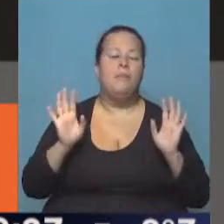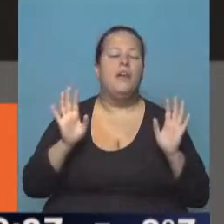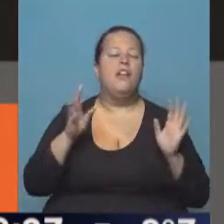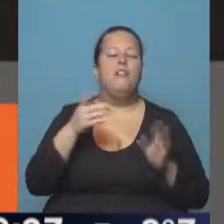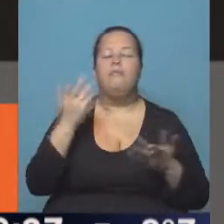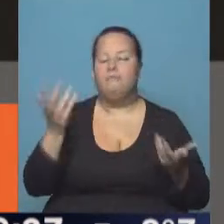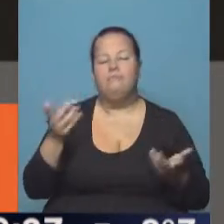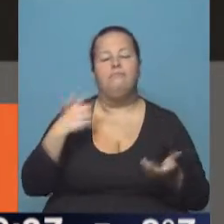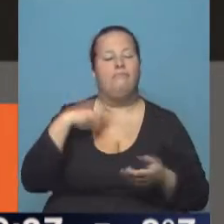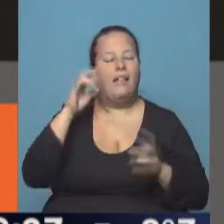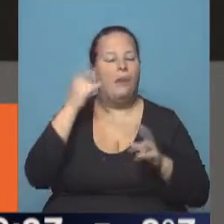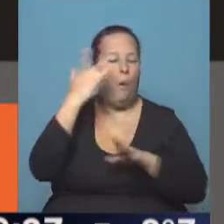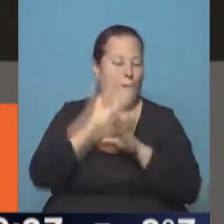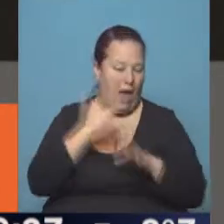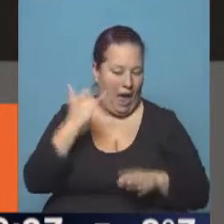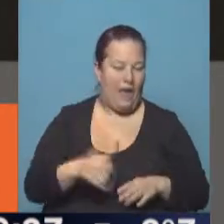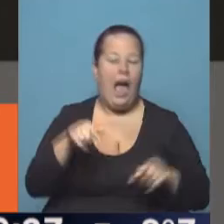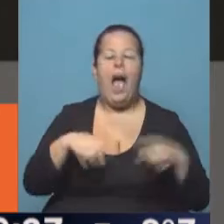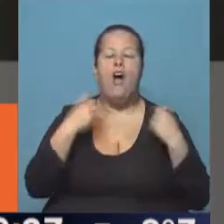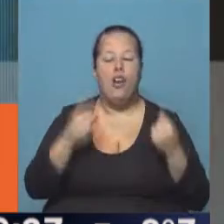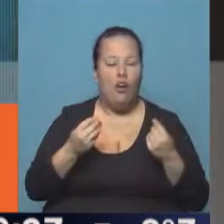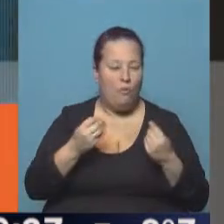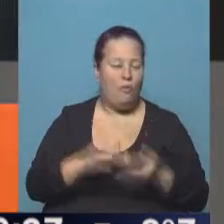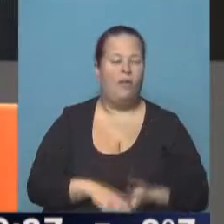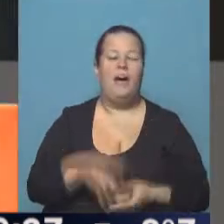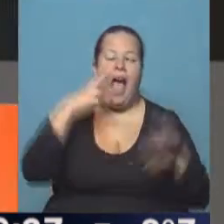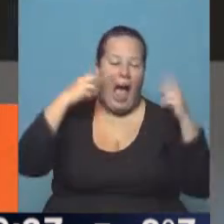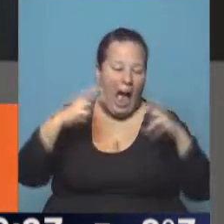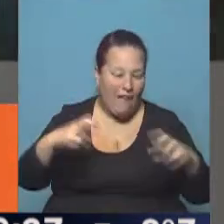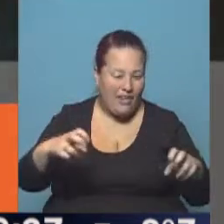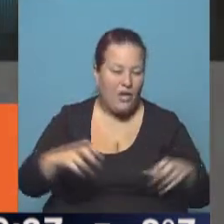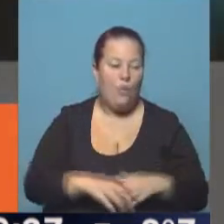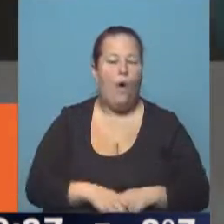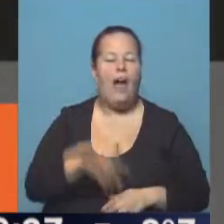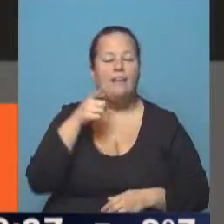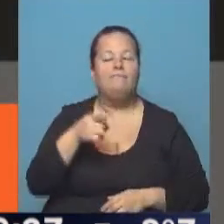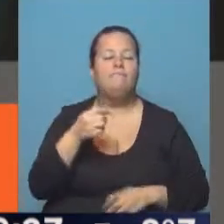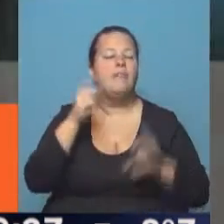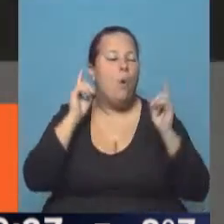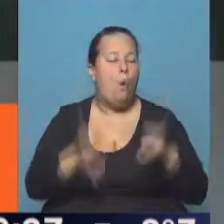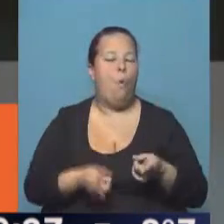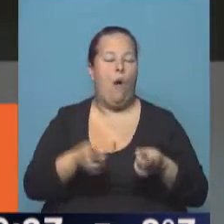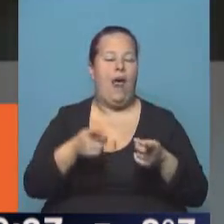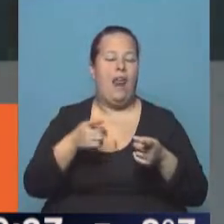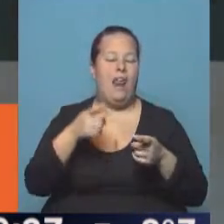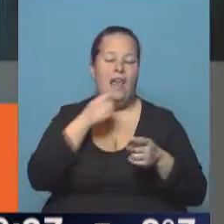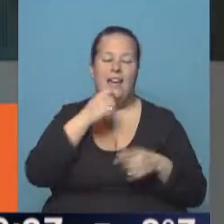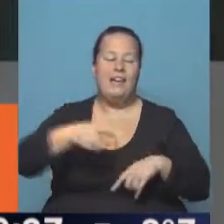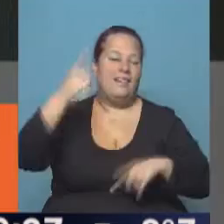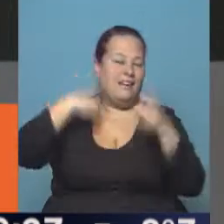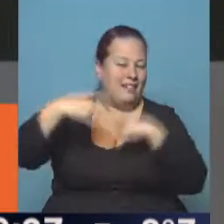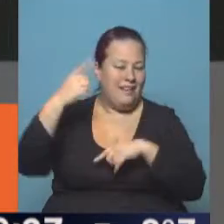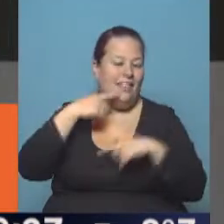si no, bueno, tengo una causa menos. Ahora lo que tenemos que hacer es investigar ese caso a pesar de la retractación.